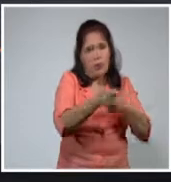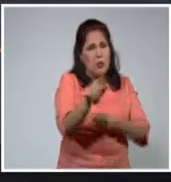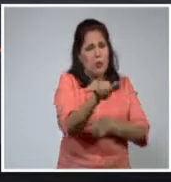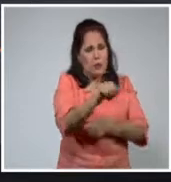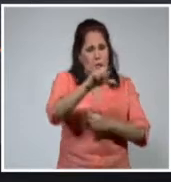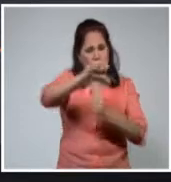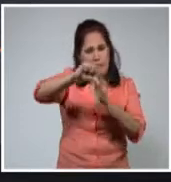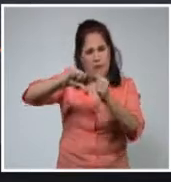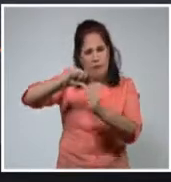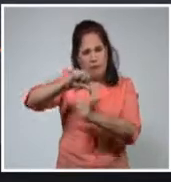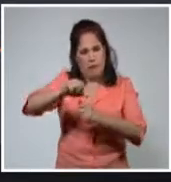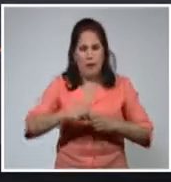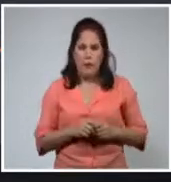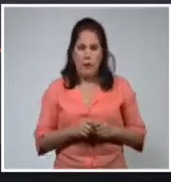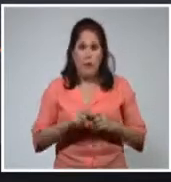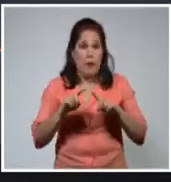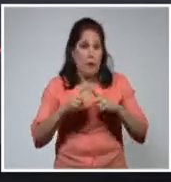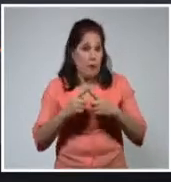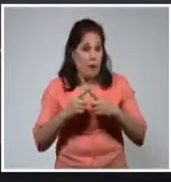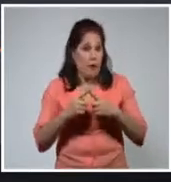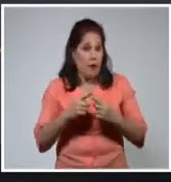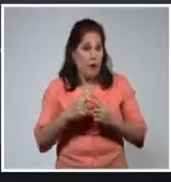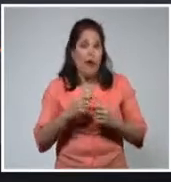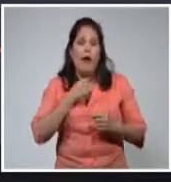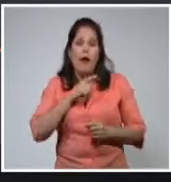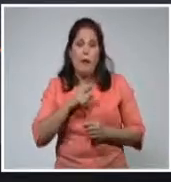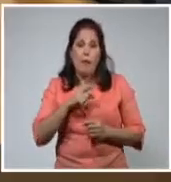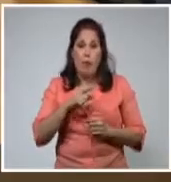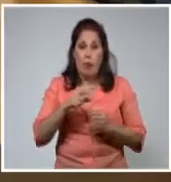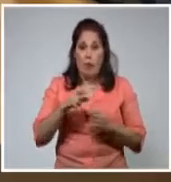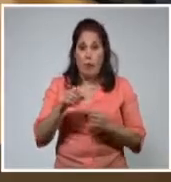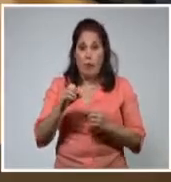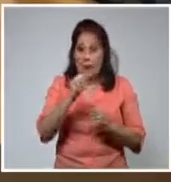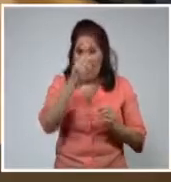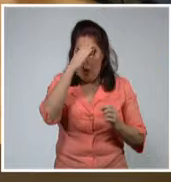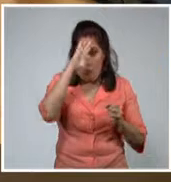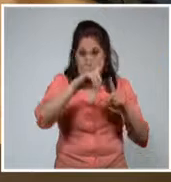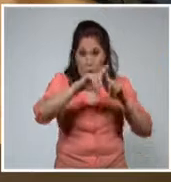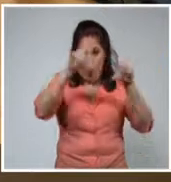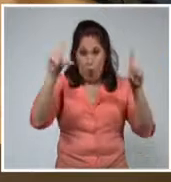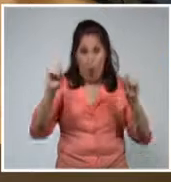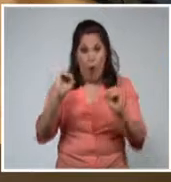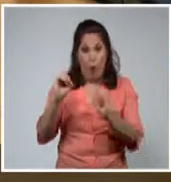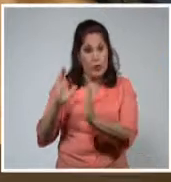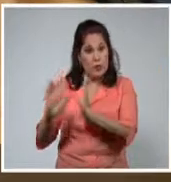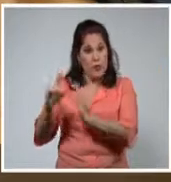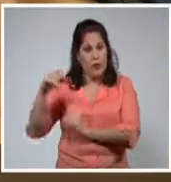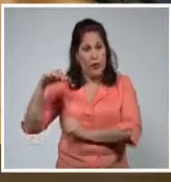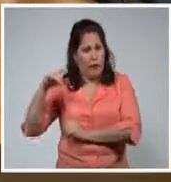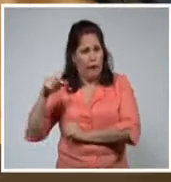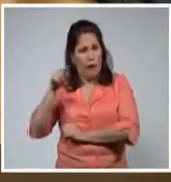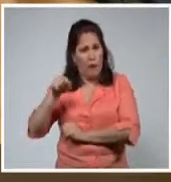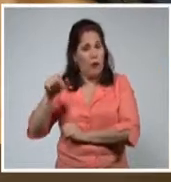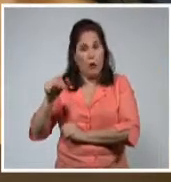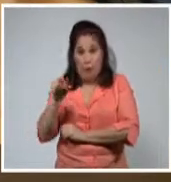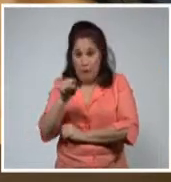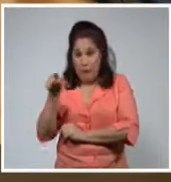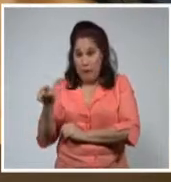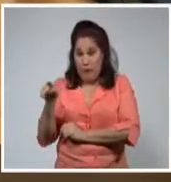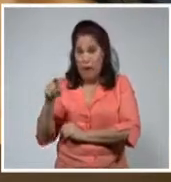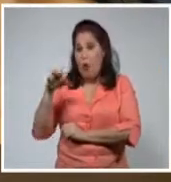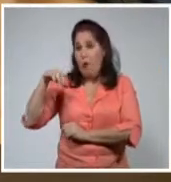Caribe. Excepto, curiosamente, la región occidental de Cuba. O sea, solo en el occidente de